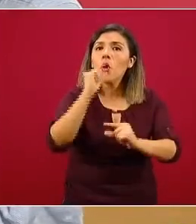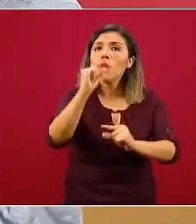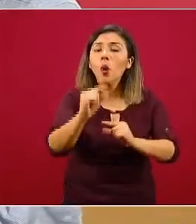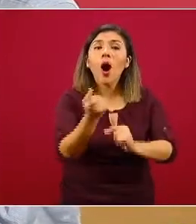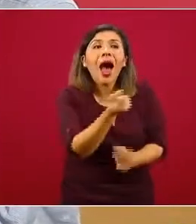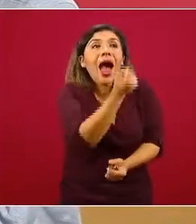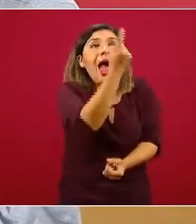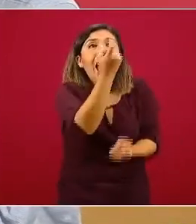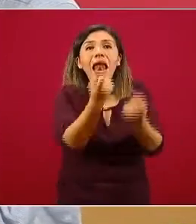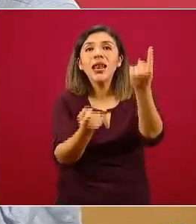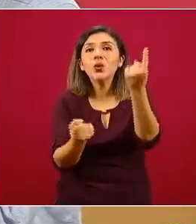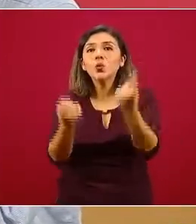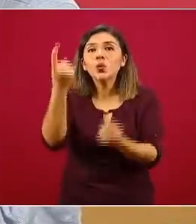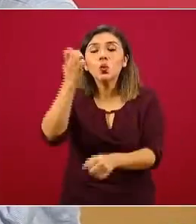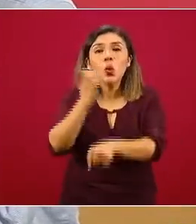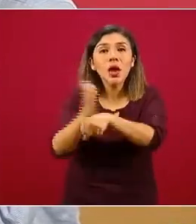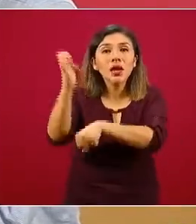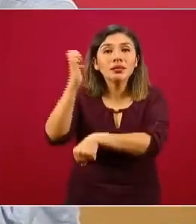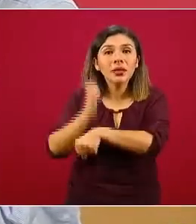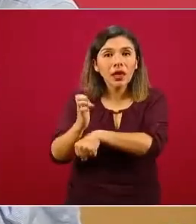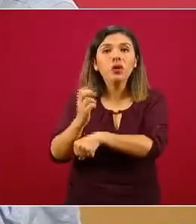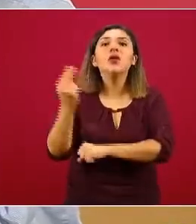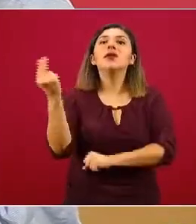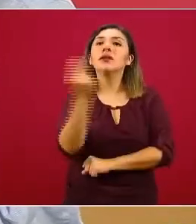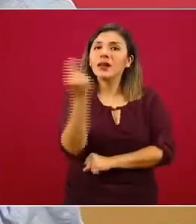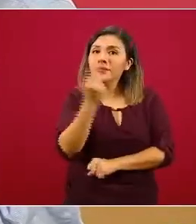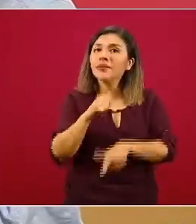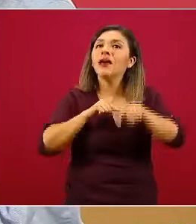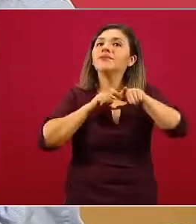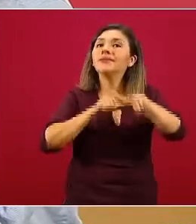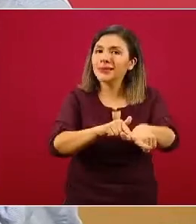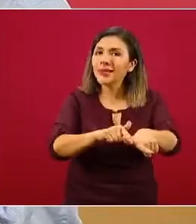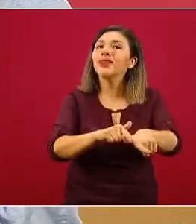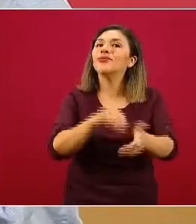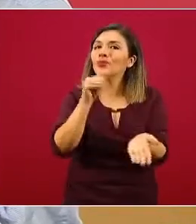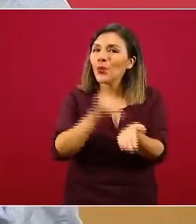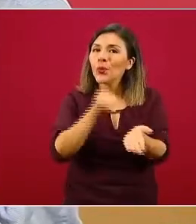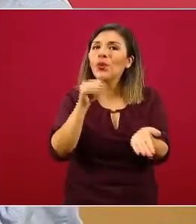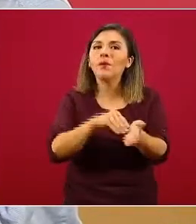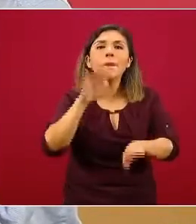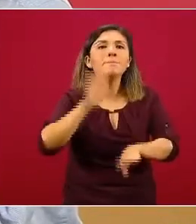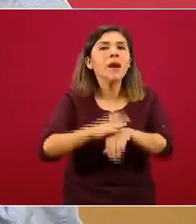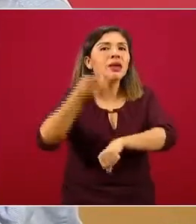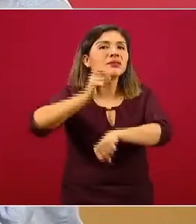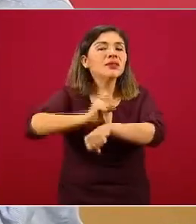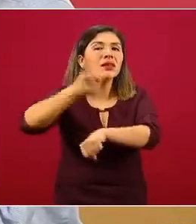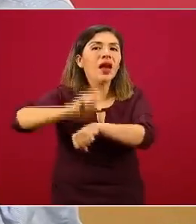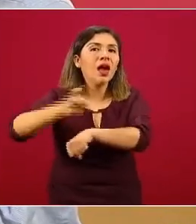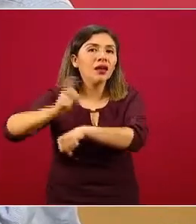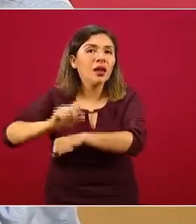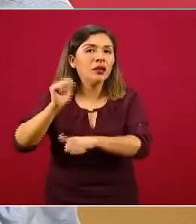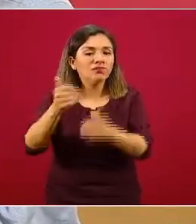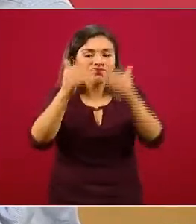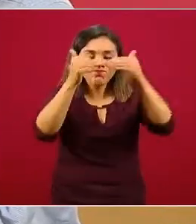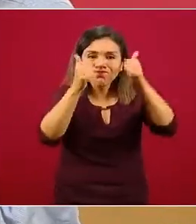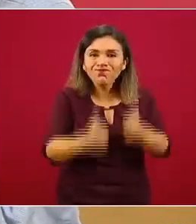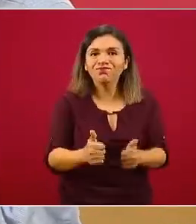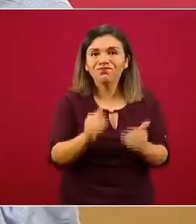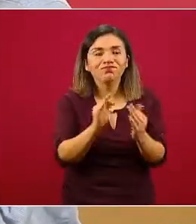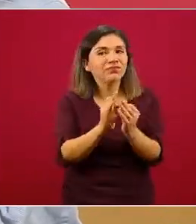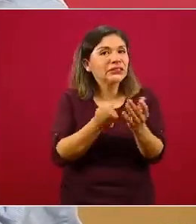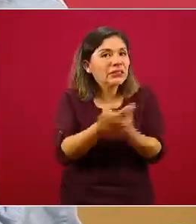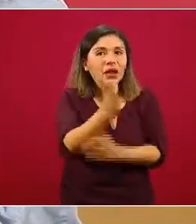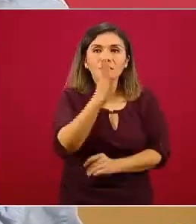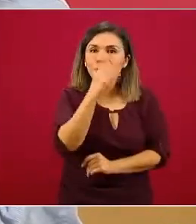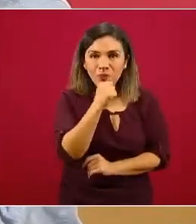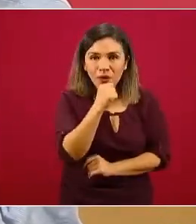algunos estados se va a necesitar mantener todavía varios días de restricción de la movilidad.